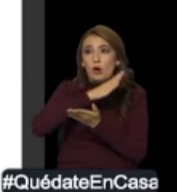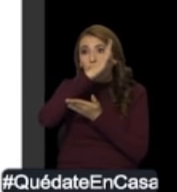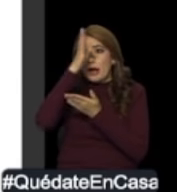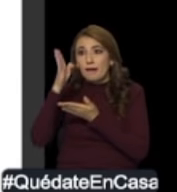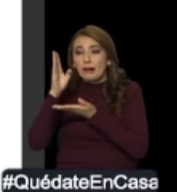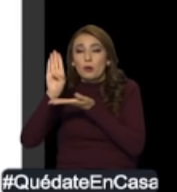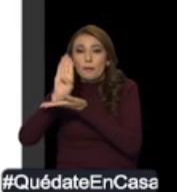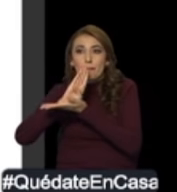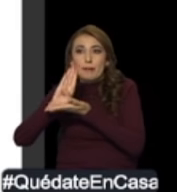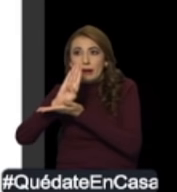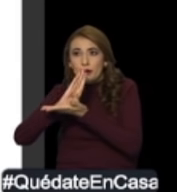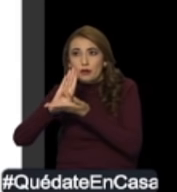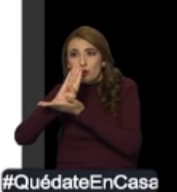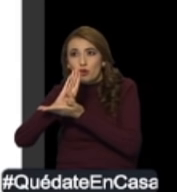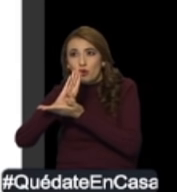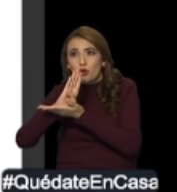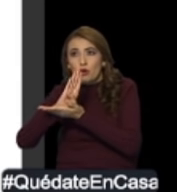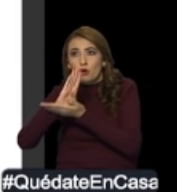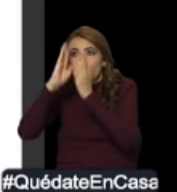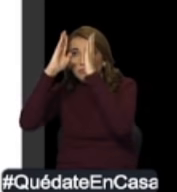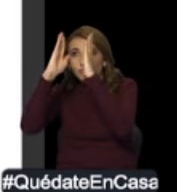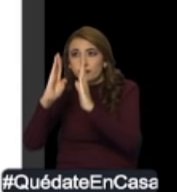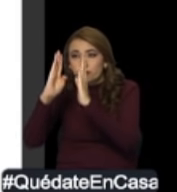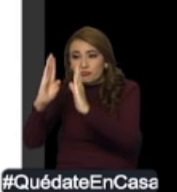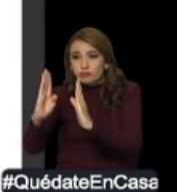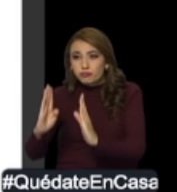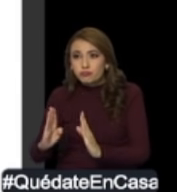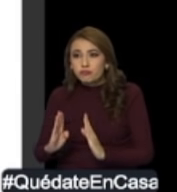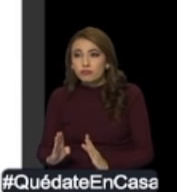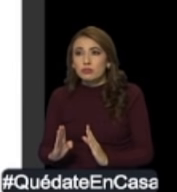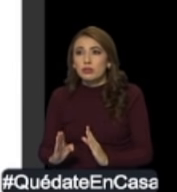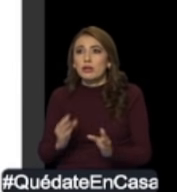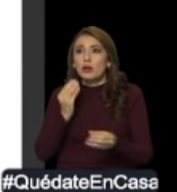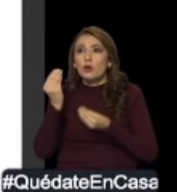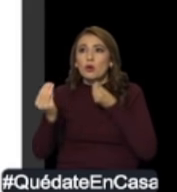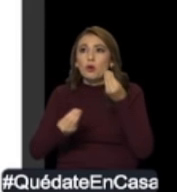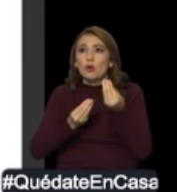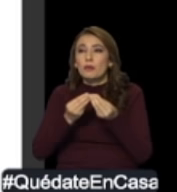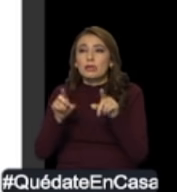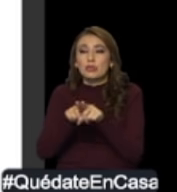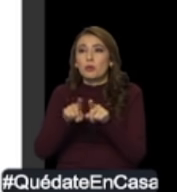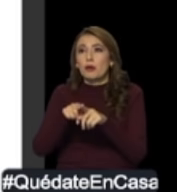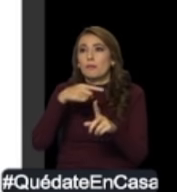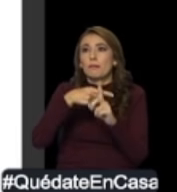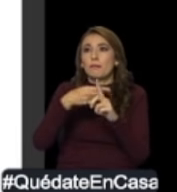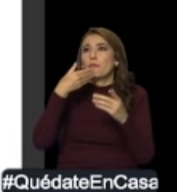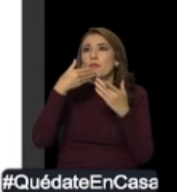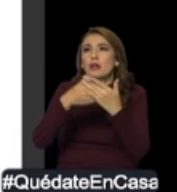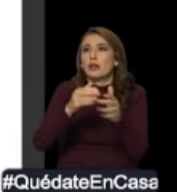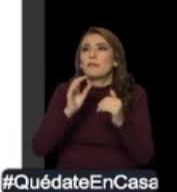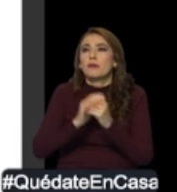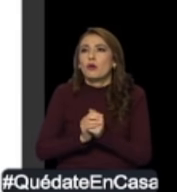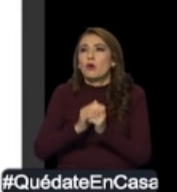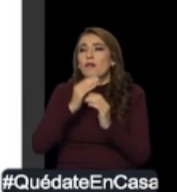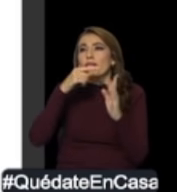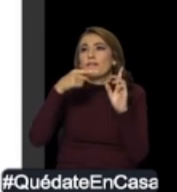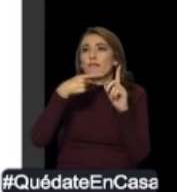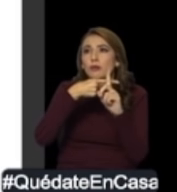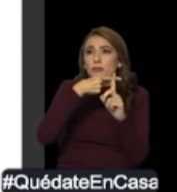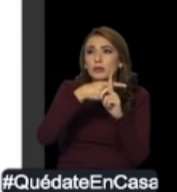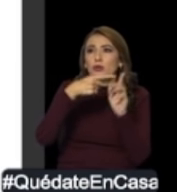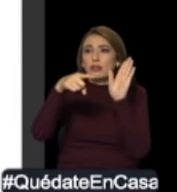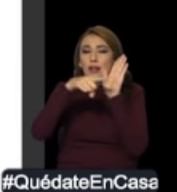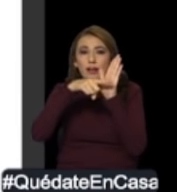de domicilio, que corresponde obviamente a Quito en este caso, y cada una de las parroquias de domicilio. Tenemos confirmados, descartados, sospechosos,